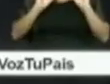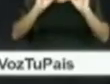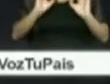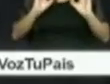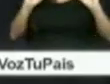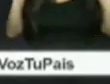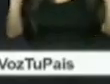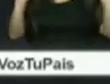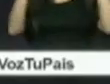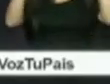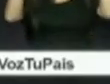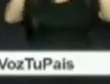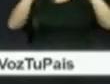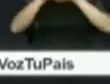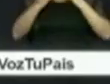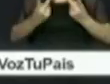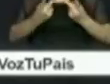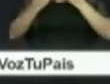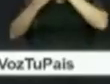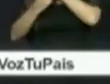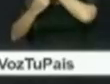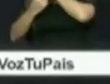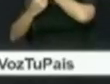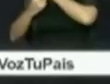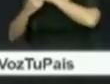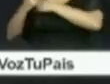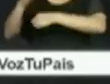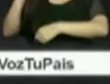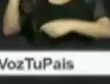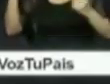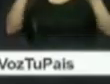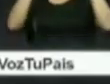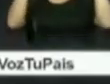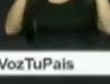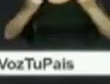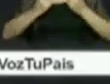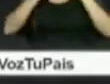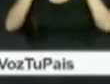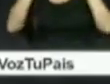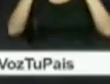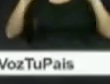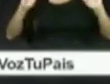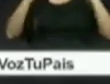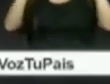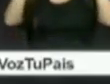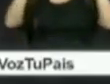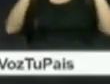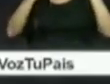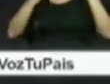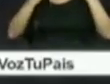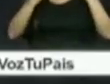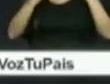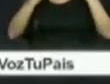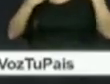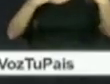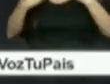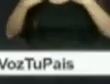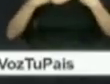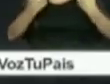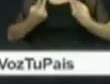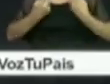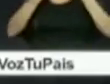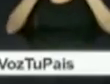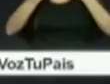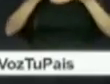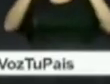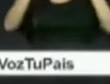celebración de la vida, el festejo de la vida que hemos invitado con este Festival de Artes Vivas, se